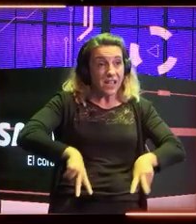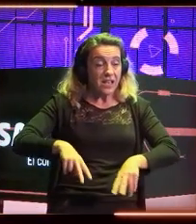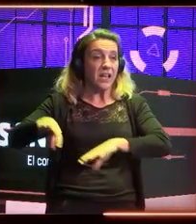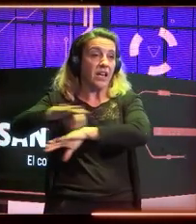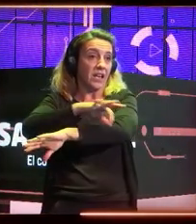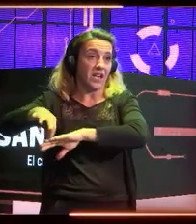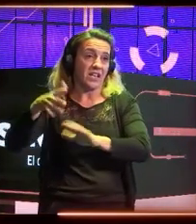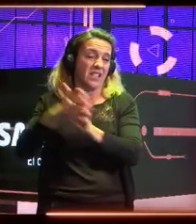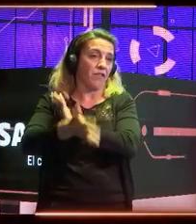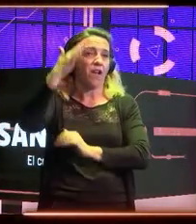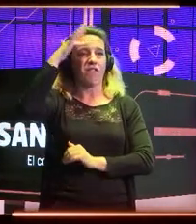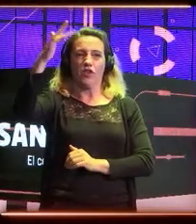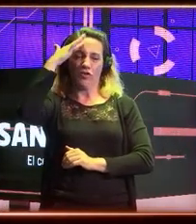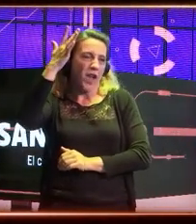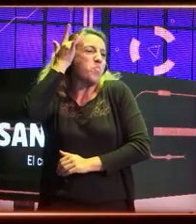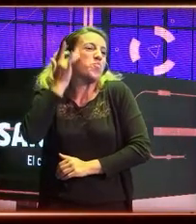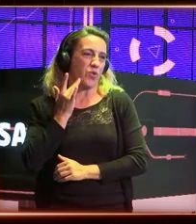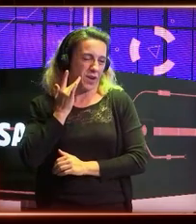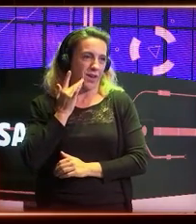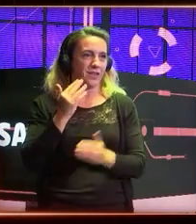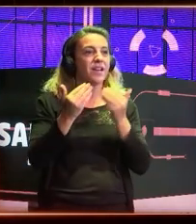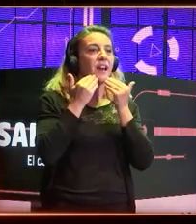filosofía Muchas